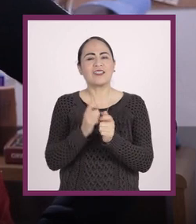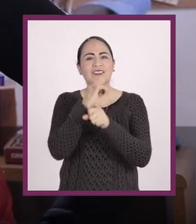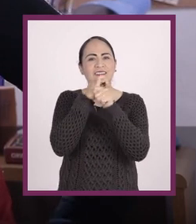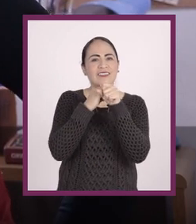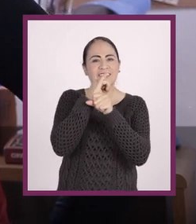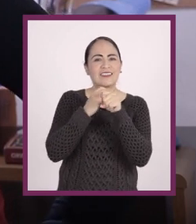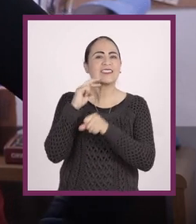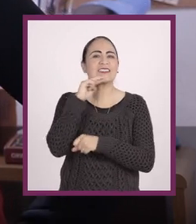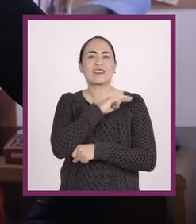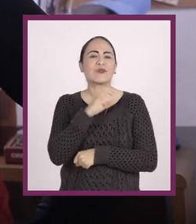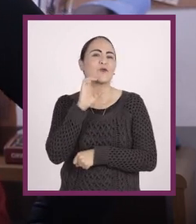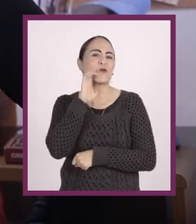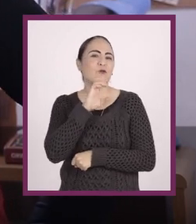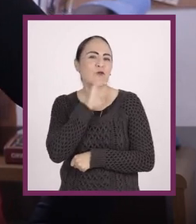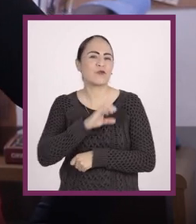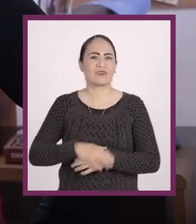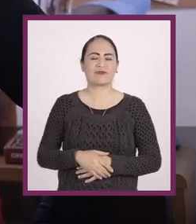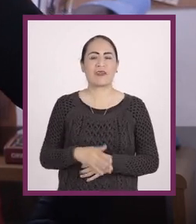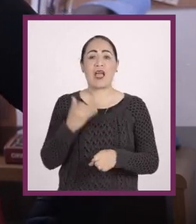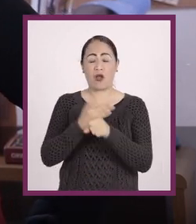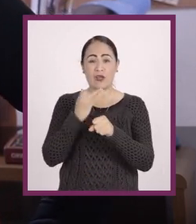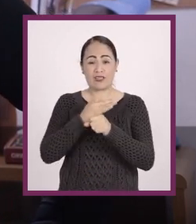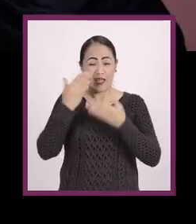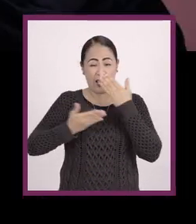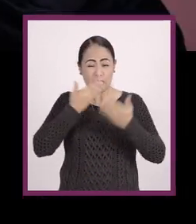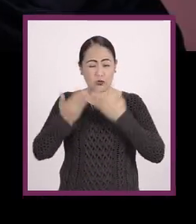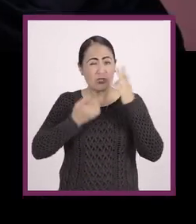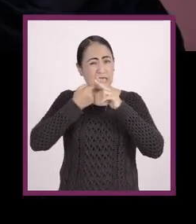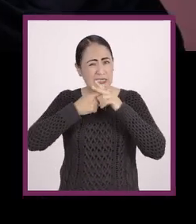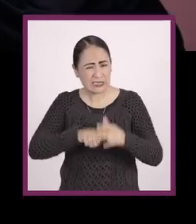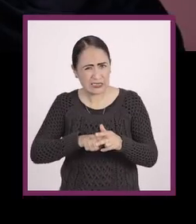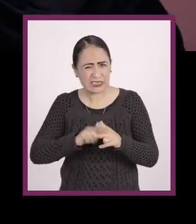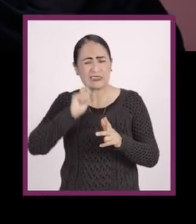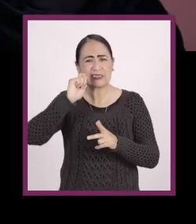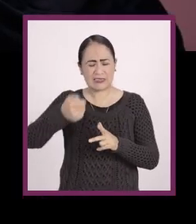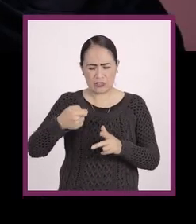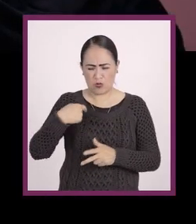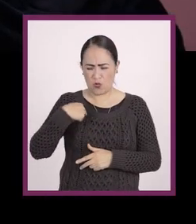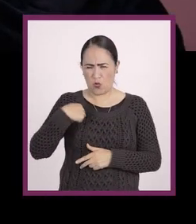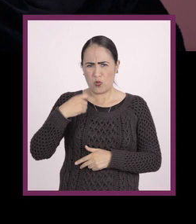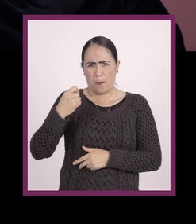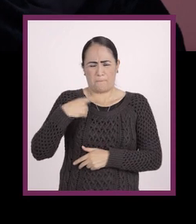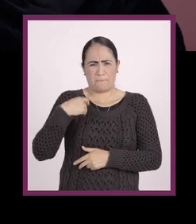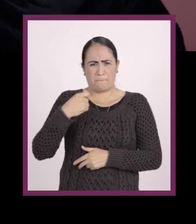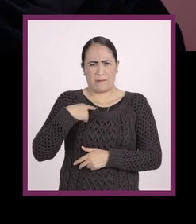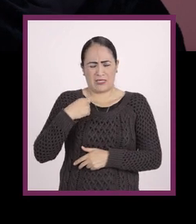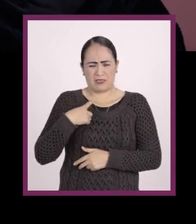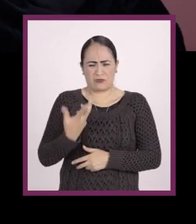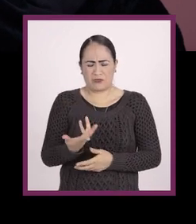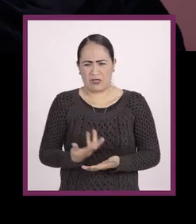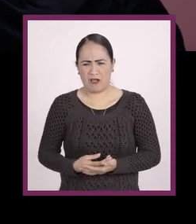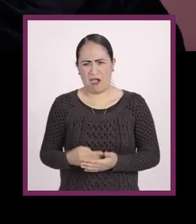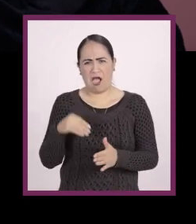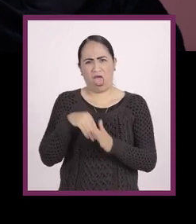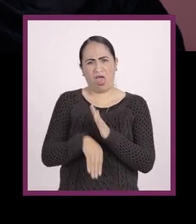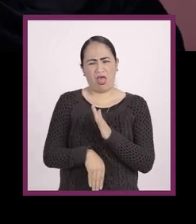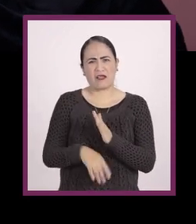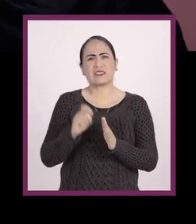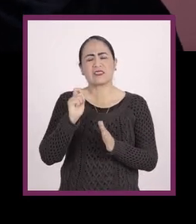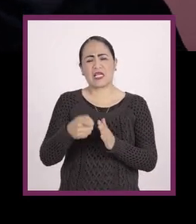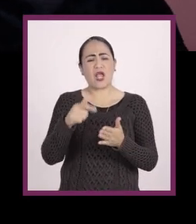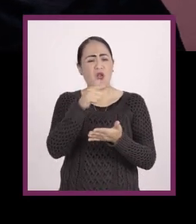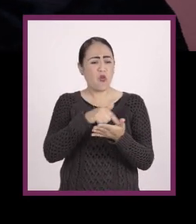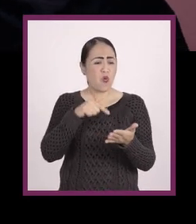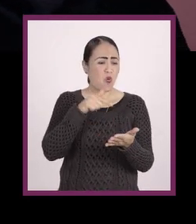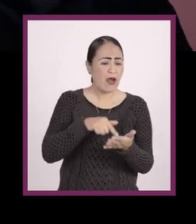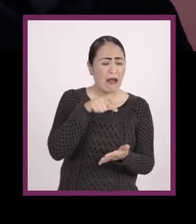al momento de estudiar el principal enemigo es uno mismo ya que sin darnos cuenta elegimos un lugar que no nos motiva para poder